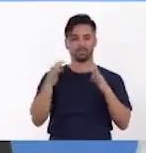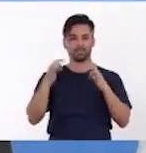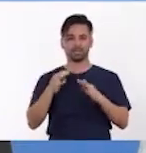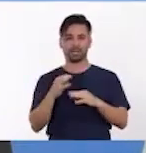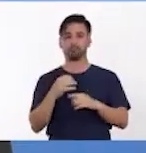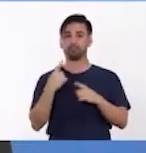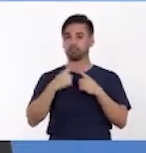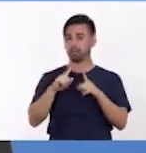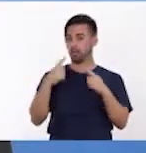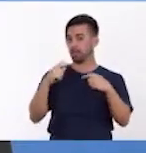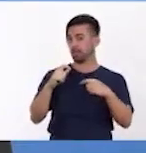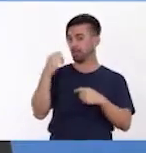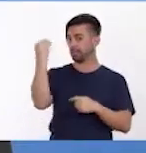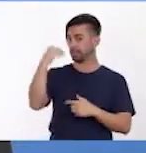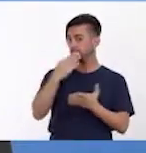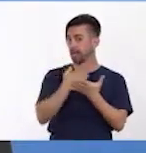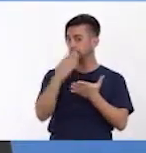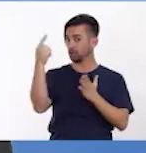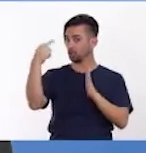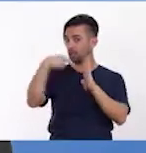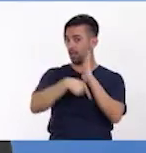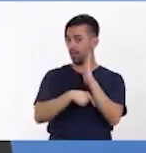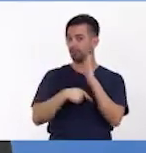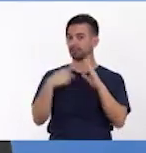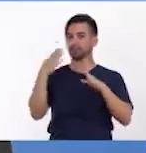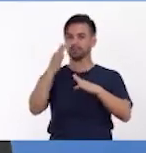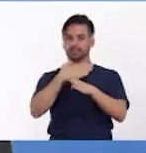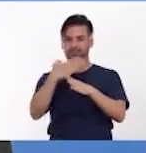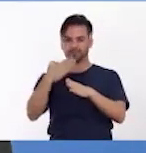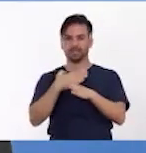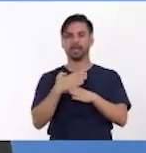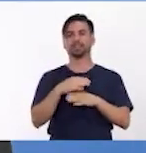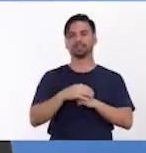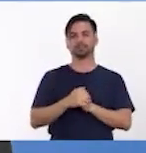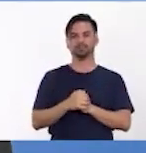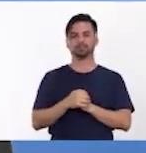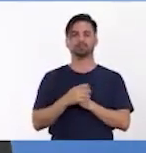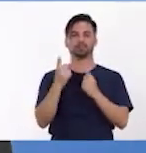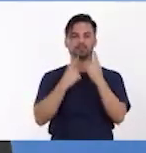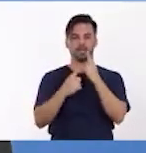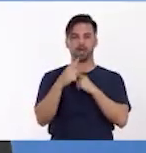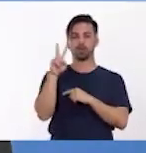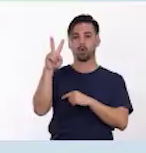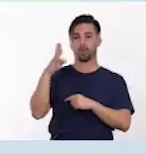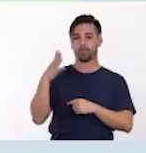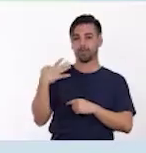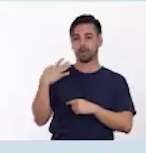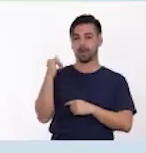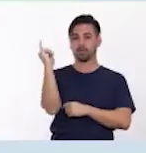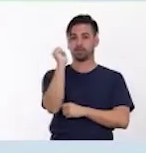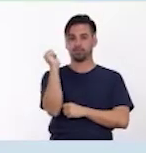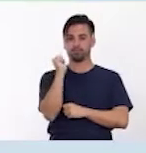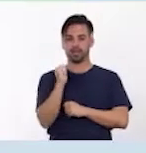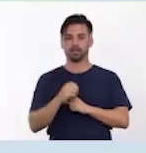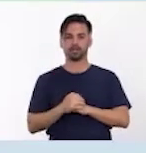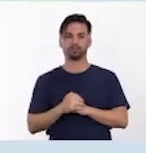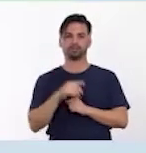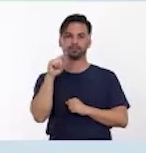eso deben ir los trabajos prácticos. ¿Qué actividades planteamos para eso? Bueno, planteamos actividades como caracterizar